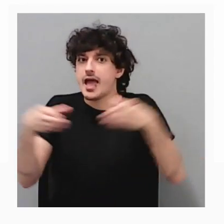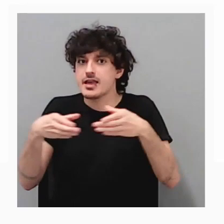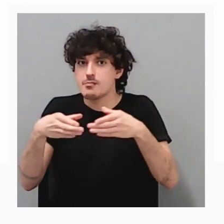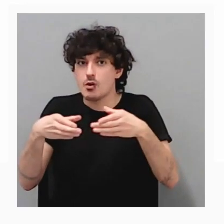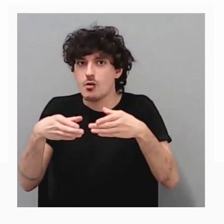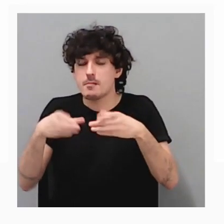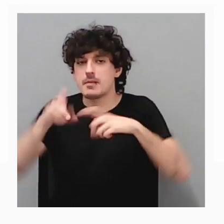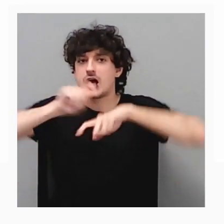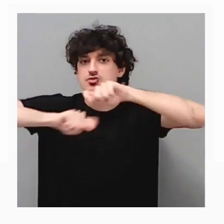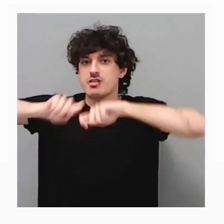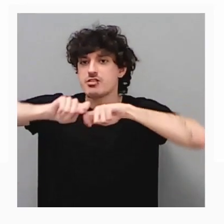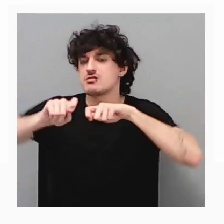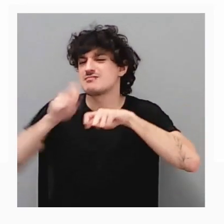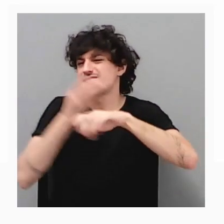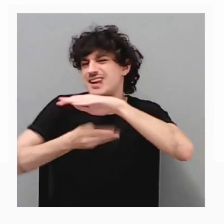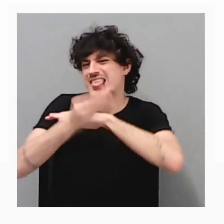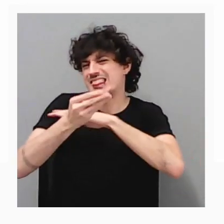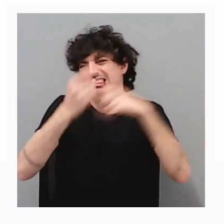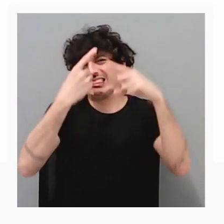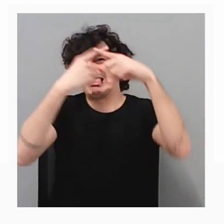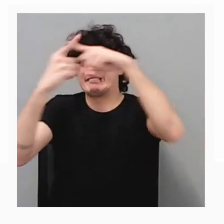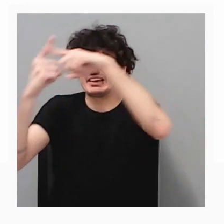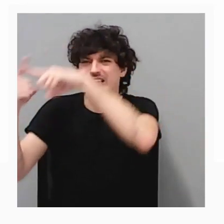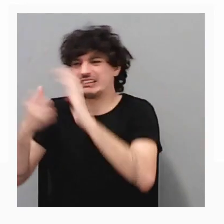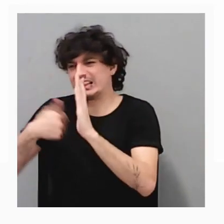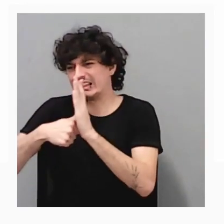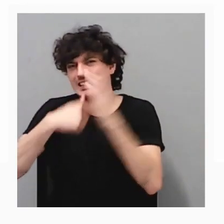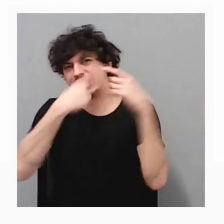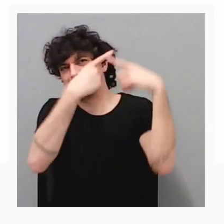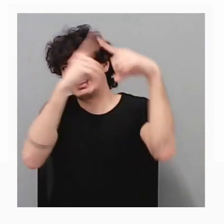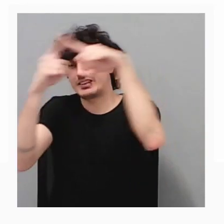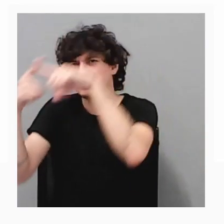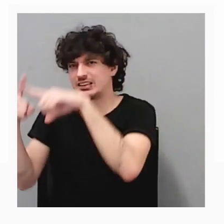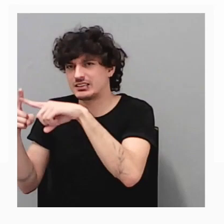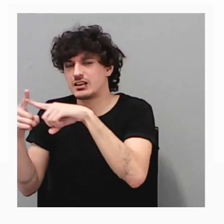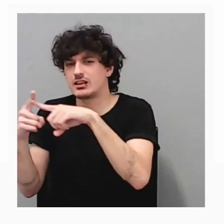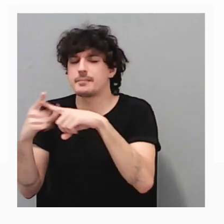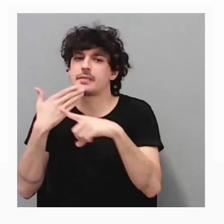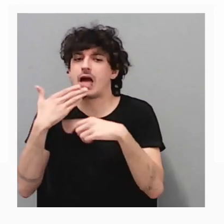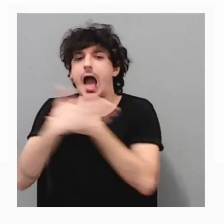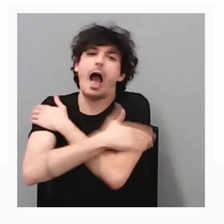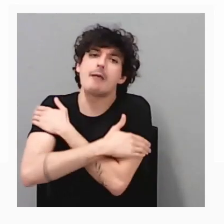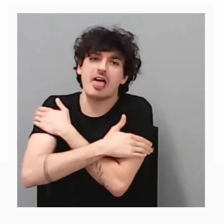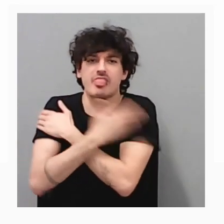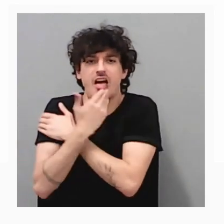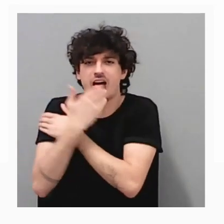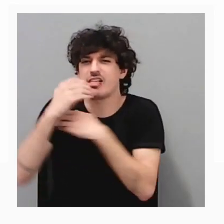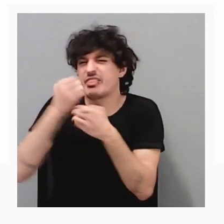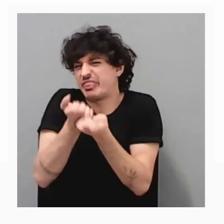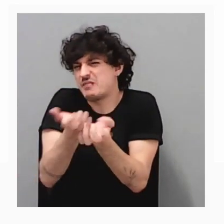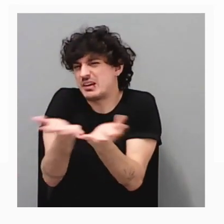de diferentes nacionalidades y abraza esa diversidad cultural, étnica y lingüística, todos